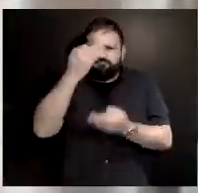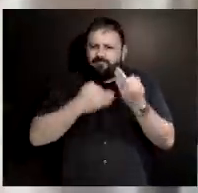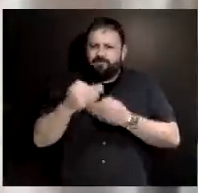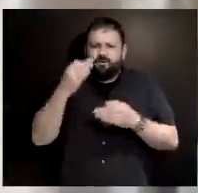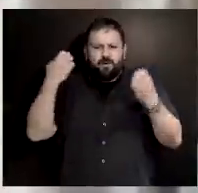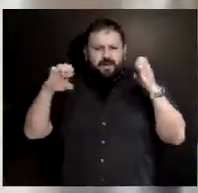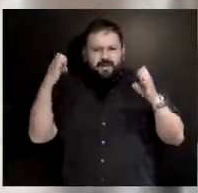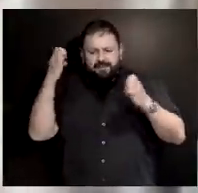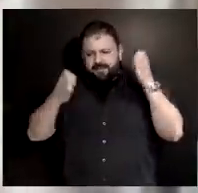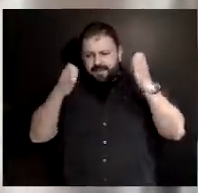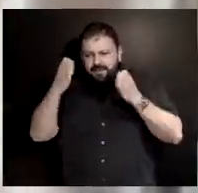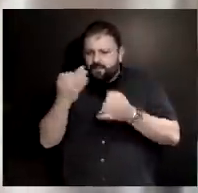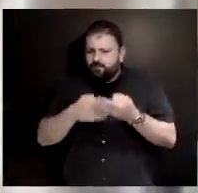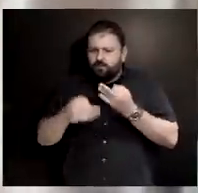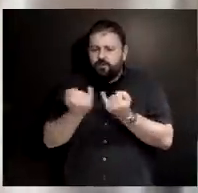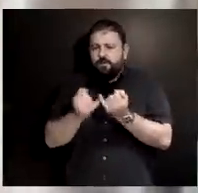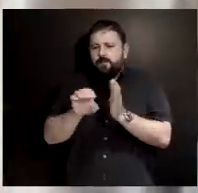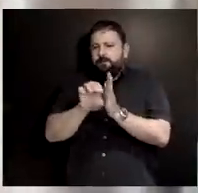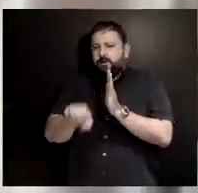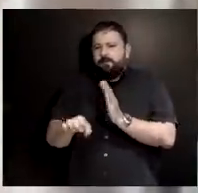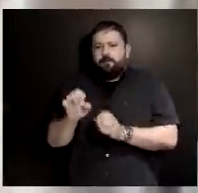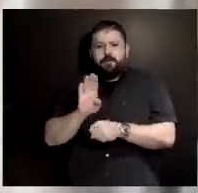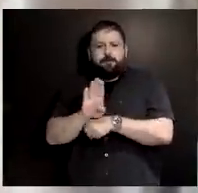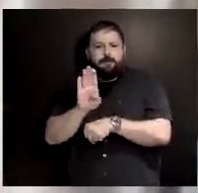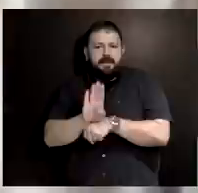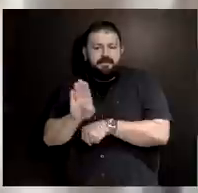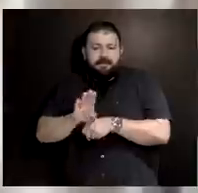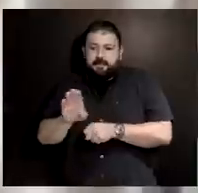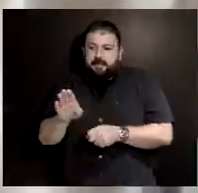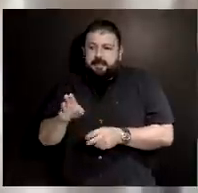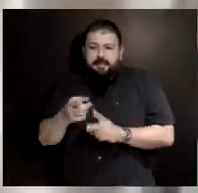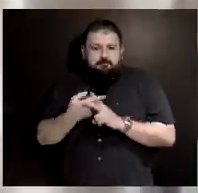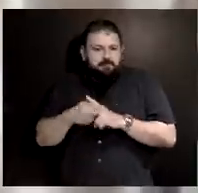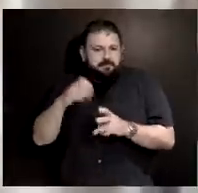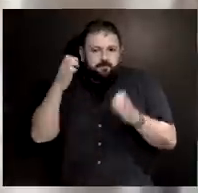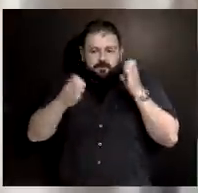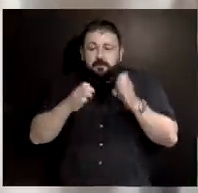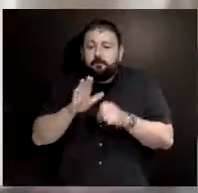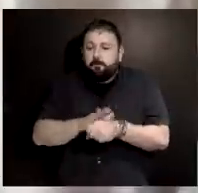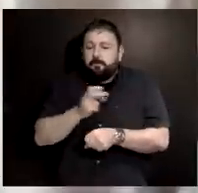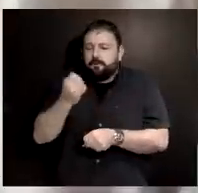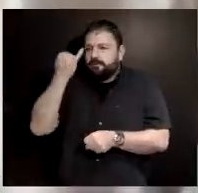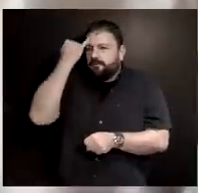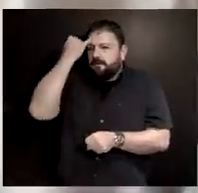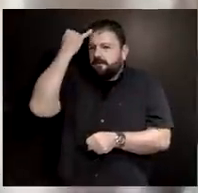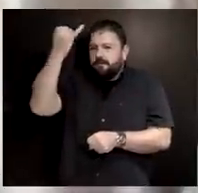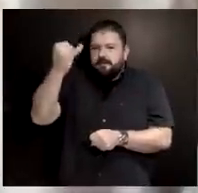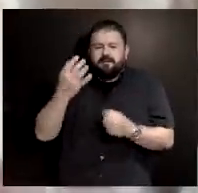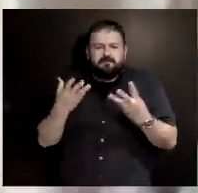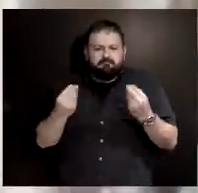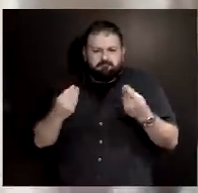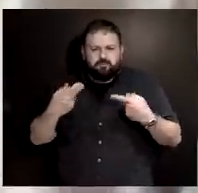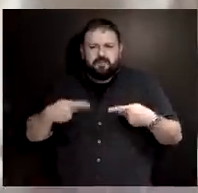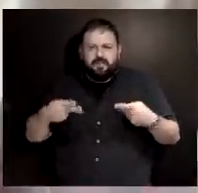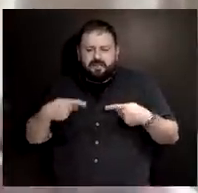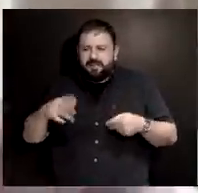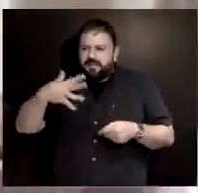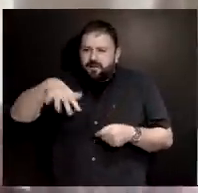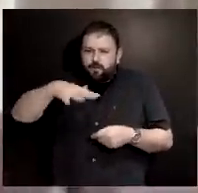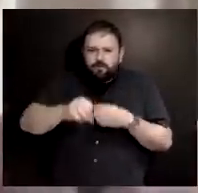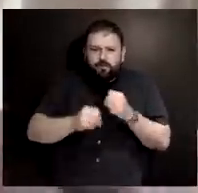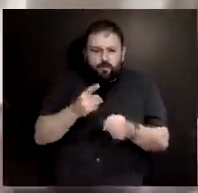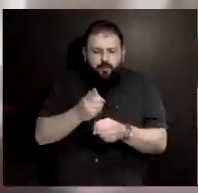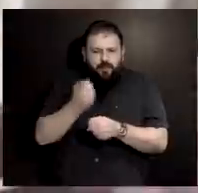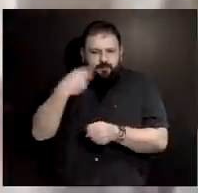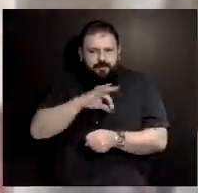por ejemplo, en Brasil, en enero, muy temprano en enero, porque la idea es, pues, mucha gente está buscando oportunidad en enero